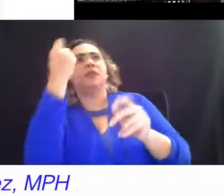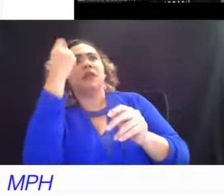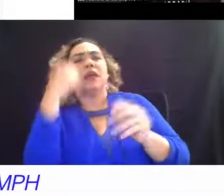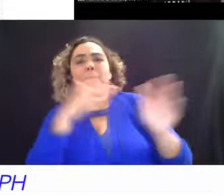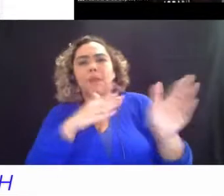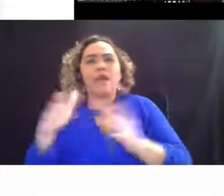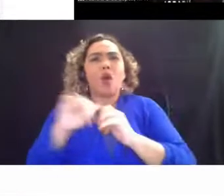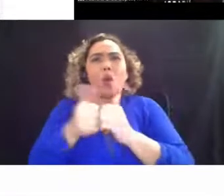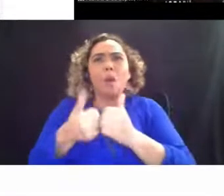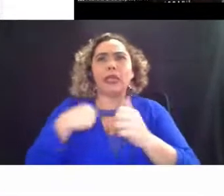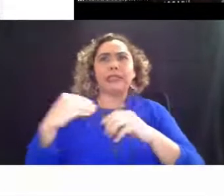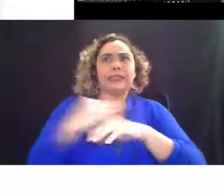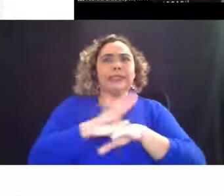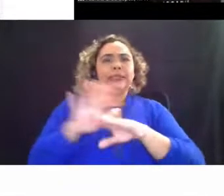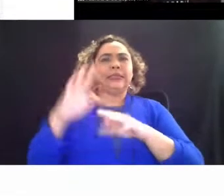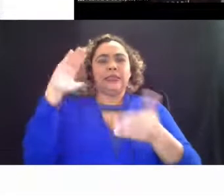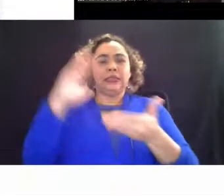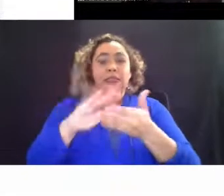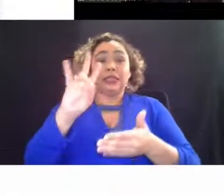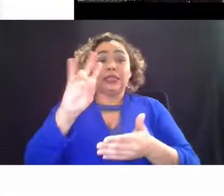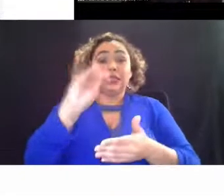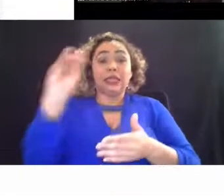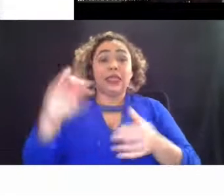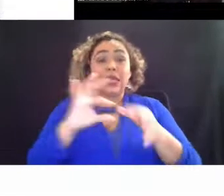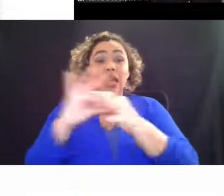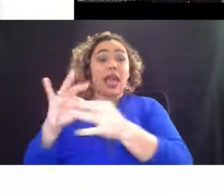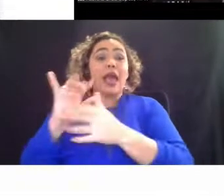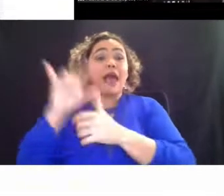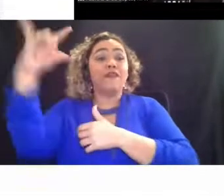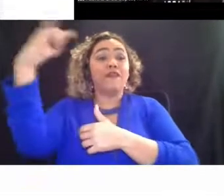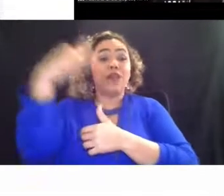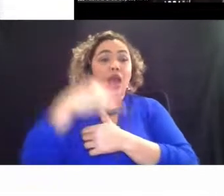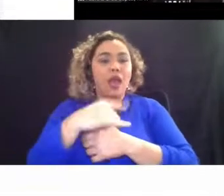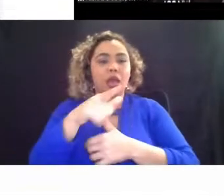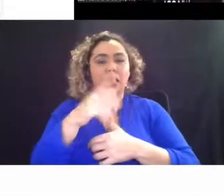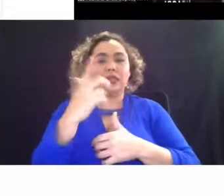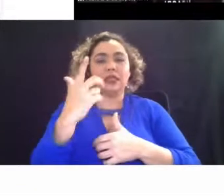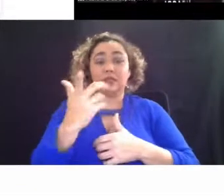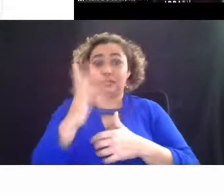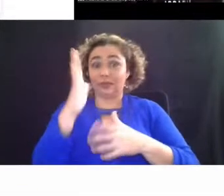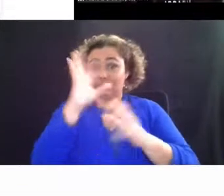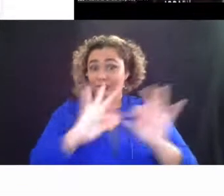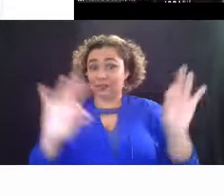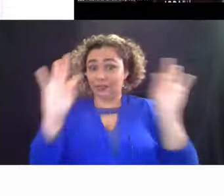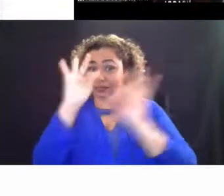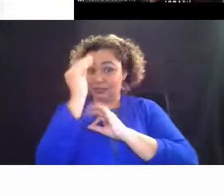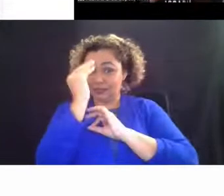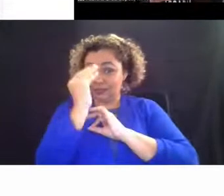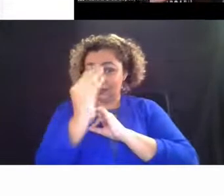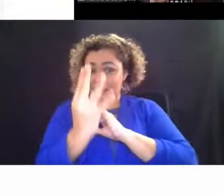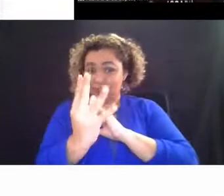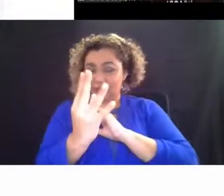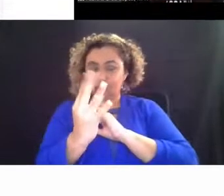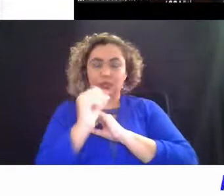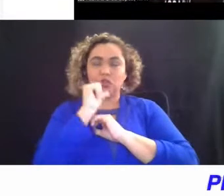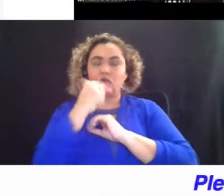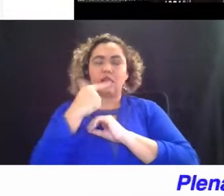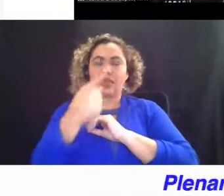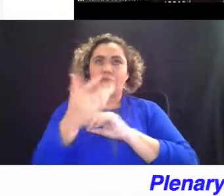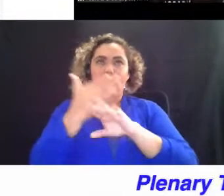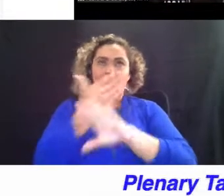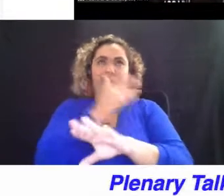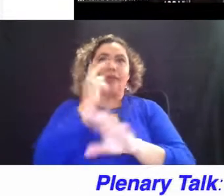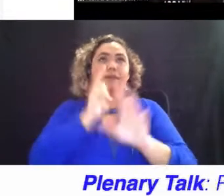planificación. 7% asociados a viajes. Bien importante, no lo mencioné cuando vimos la